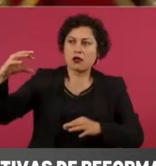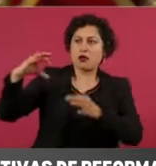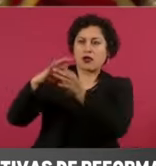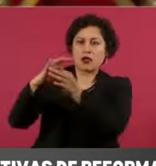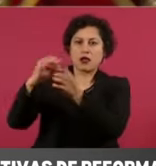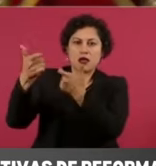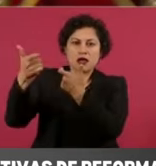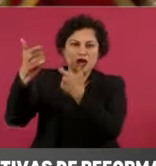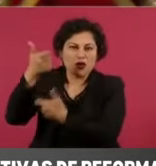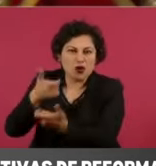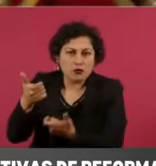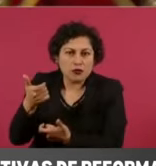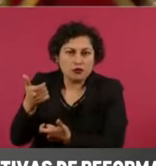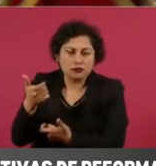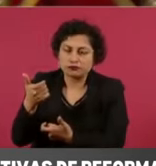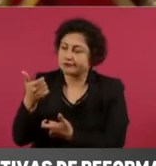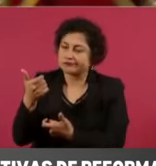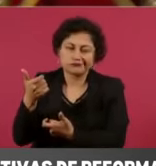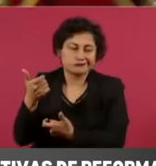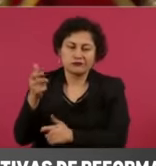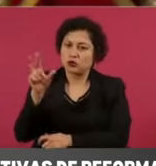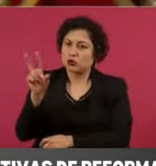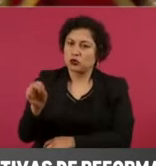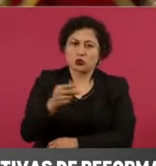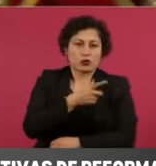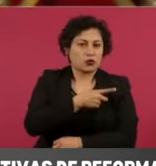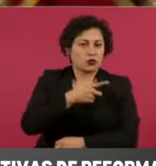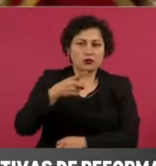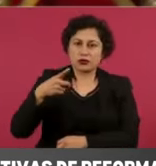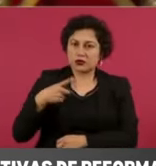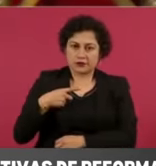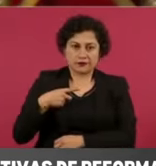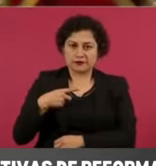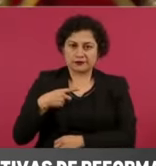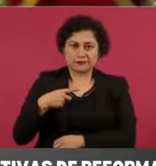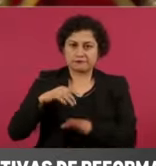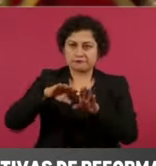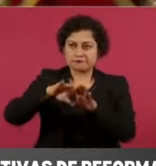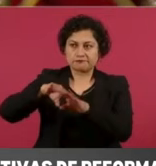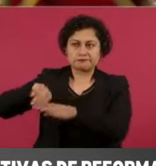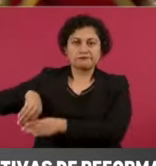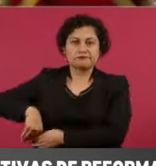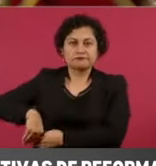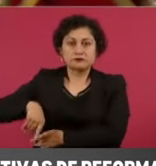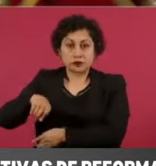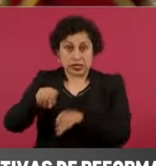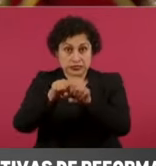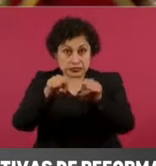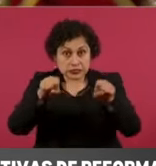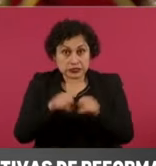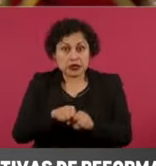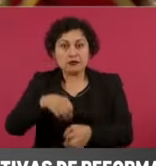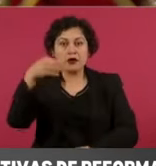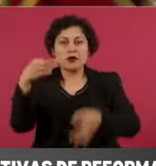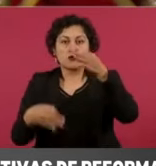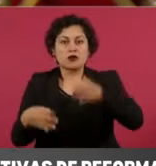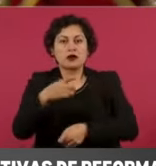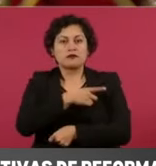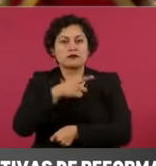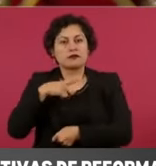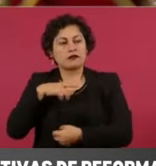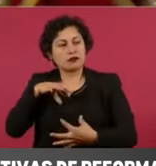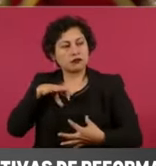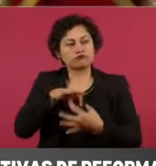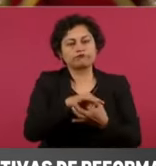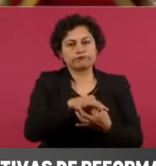el contrario, debe asumir su papel de garante de la justicia y hacer